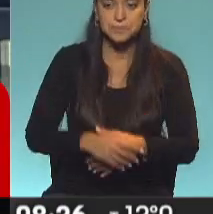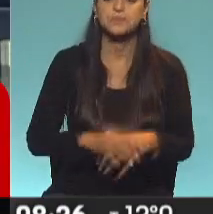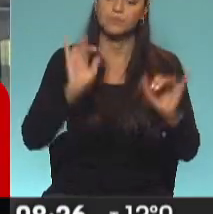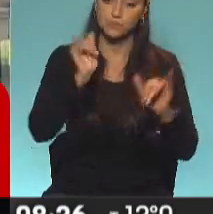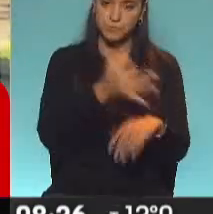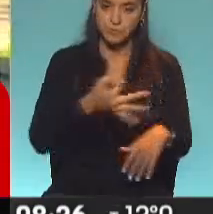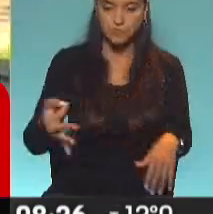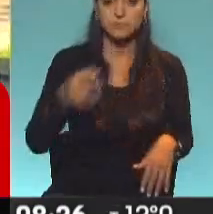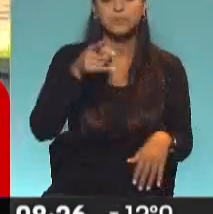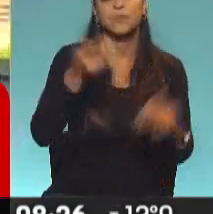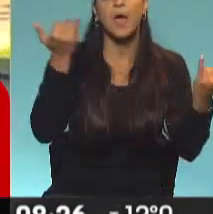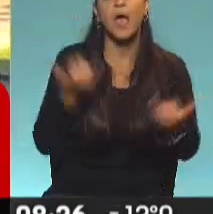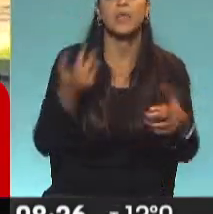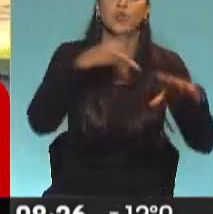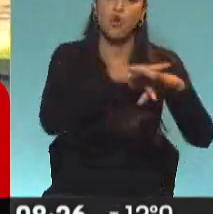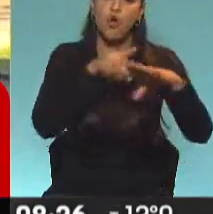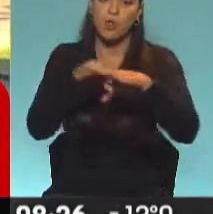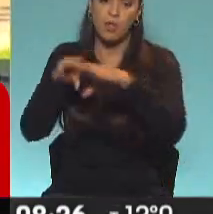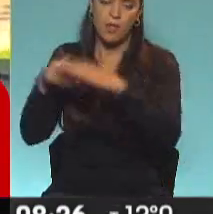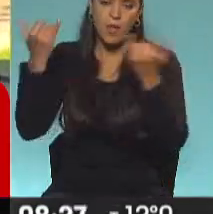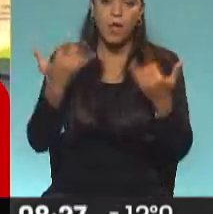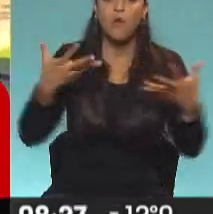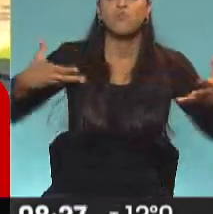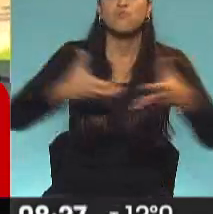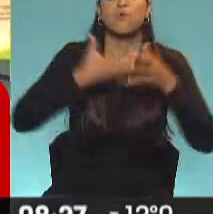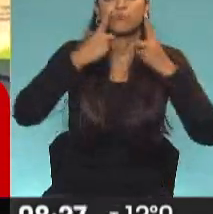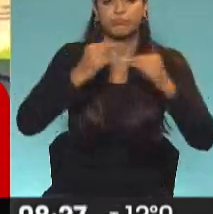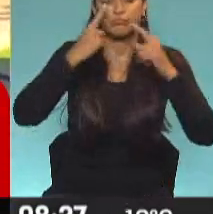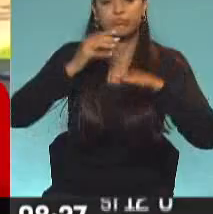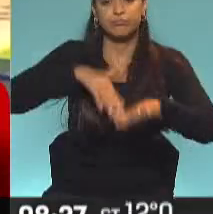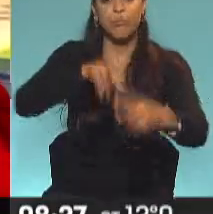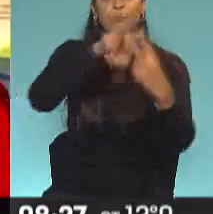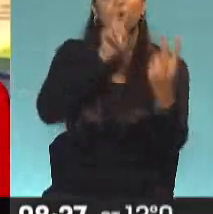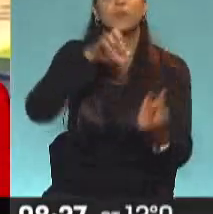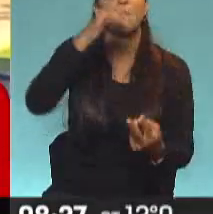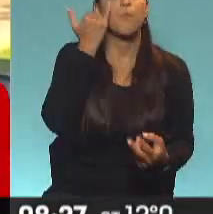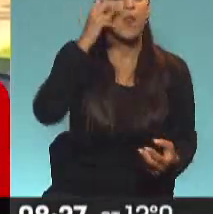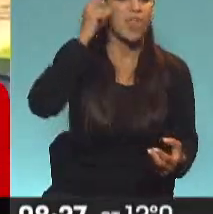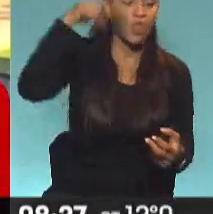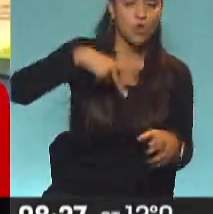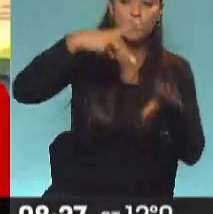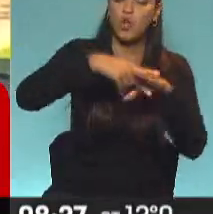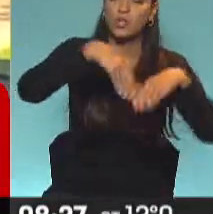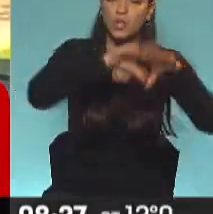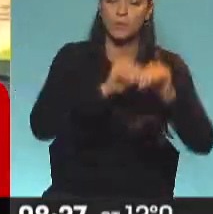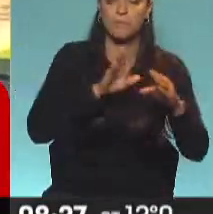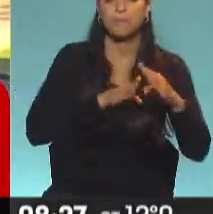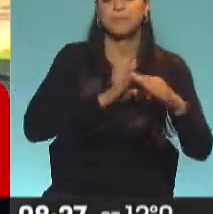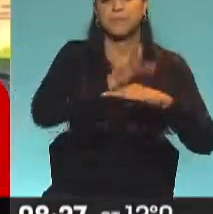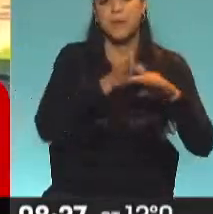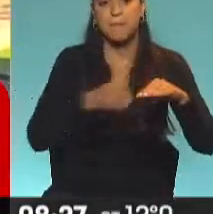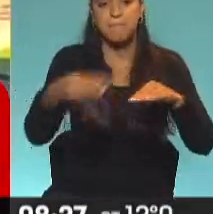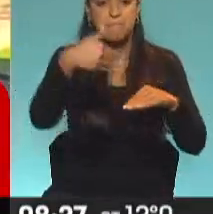no, Silvia, varios cortes por el grupo de manifestantes en Puente Pueyrredón. Corte total, ya la subida de Mitre en Avellaneda